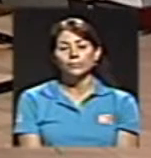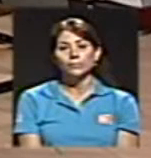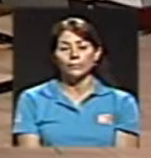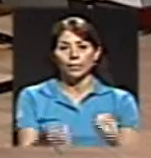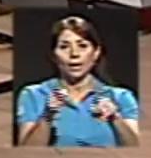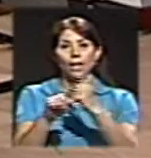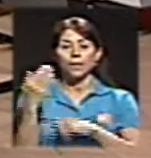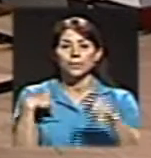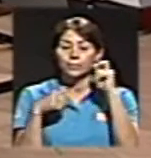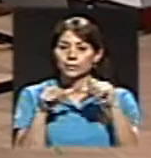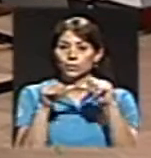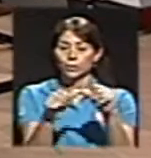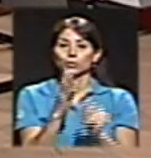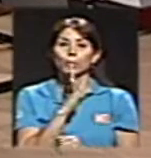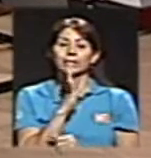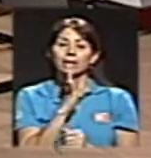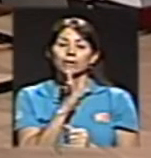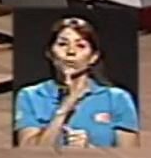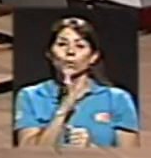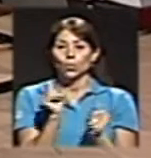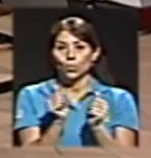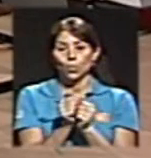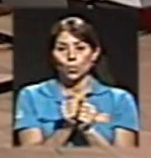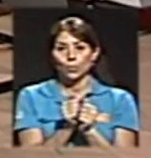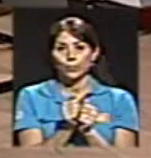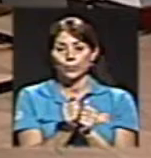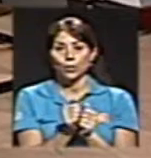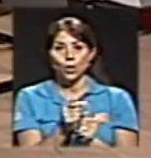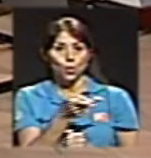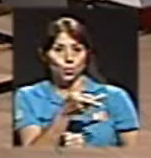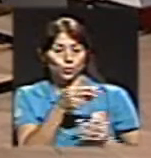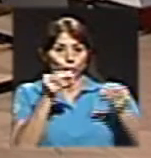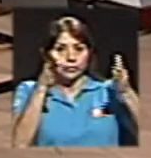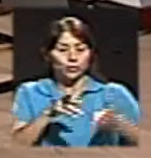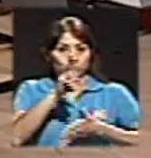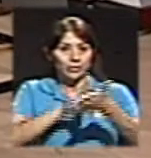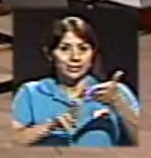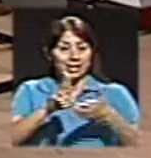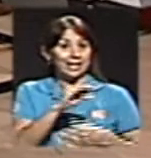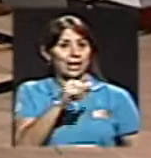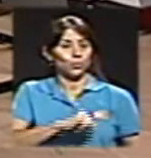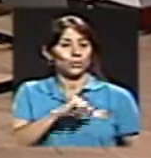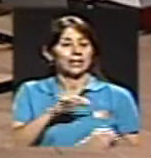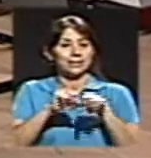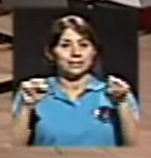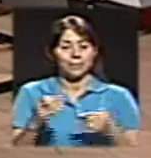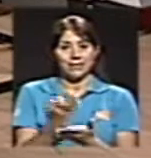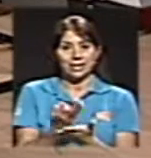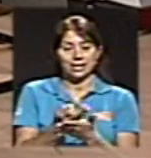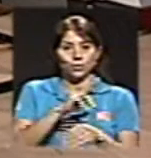Continuamos, amigas y amigas, conversando con los profesores universitarios y autoridades del sistema